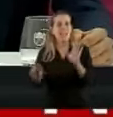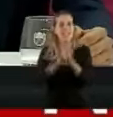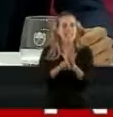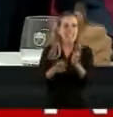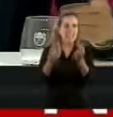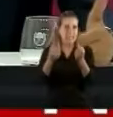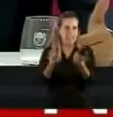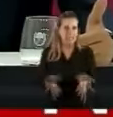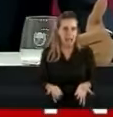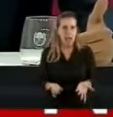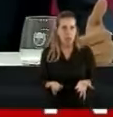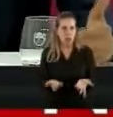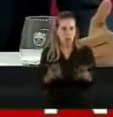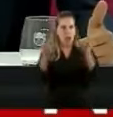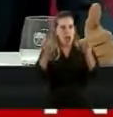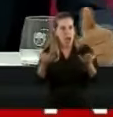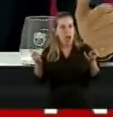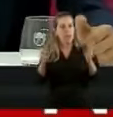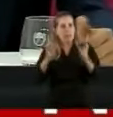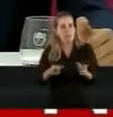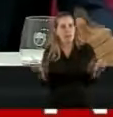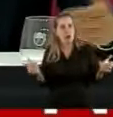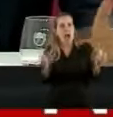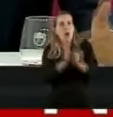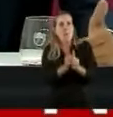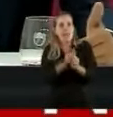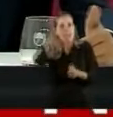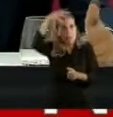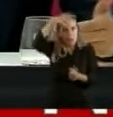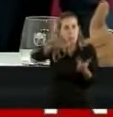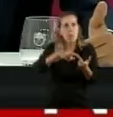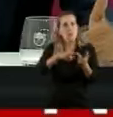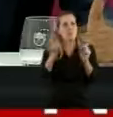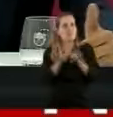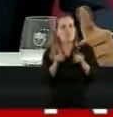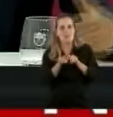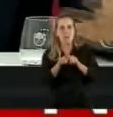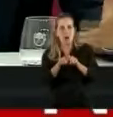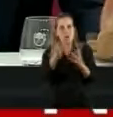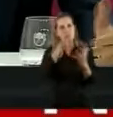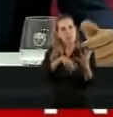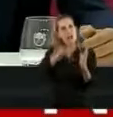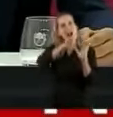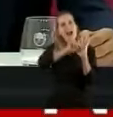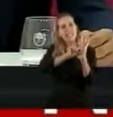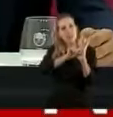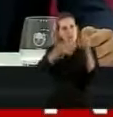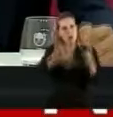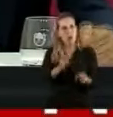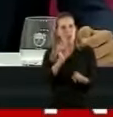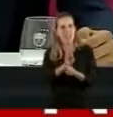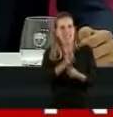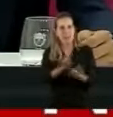que va a haber un acompañamiento, Patricia, como lo hubo también en este artículo de